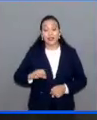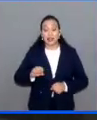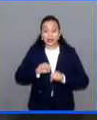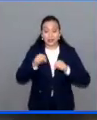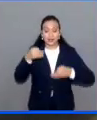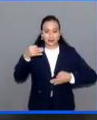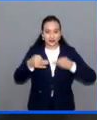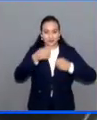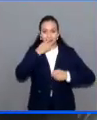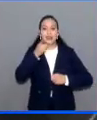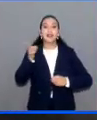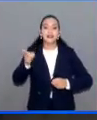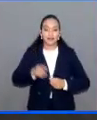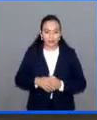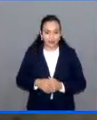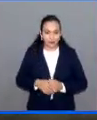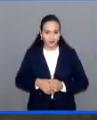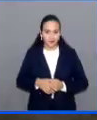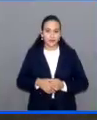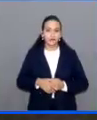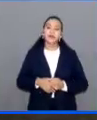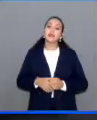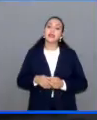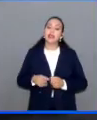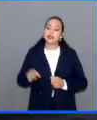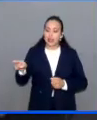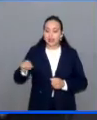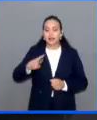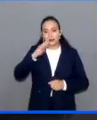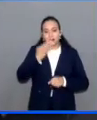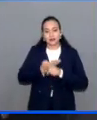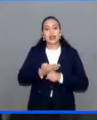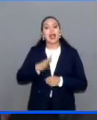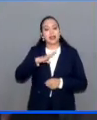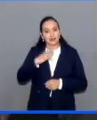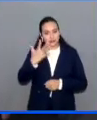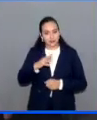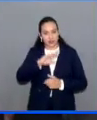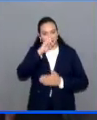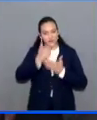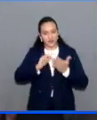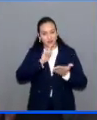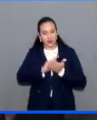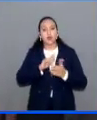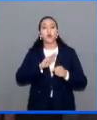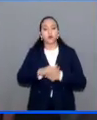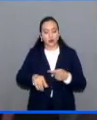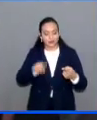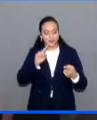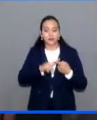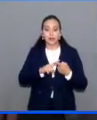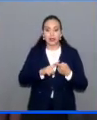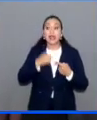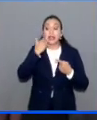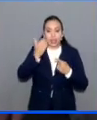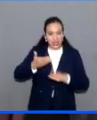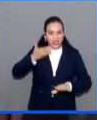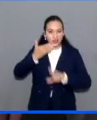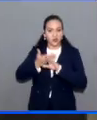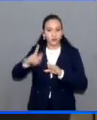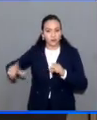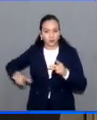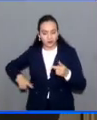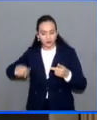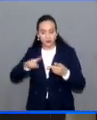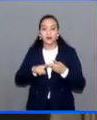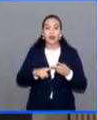que Bolsonaro es responsable de 5 delitos, entre ellos intento de golpe de Estado, abolición democrática del Estado